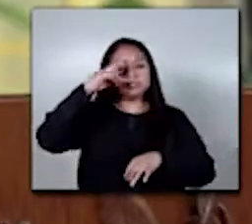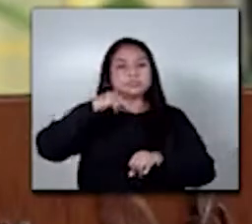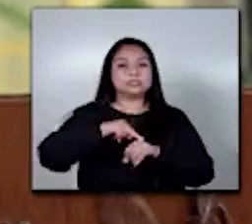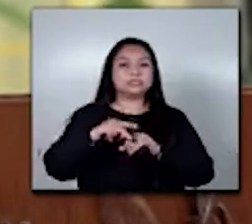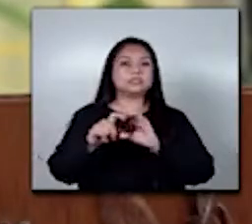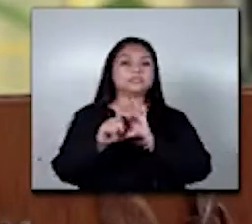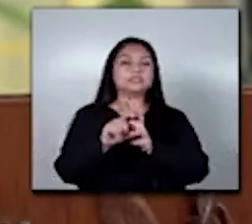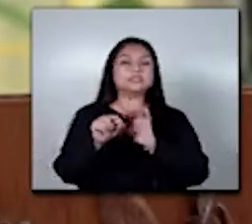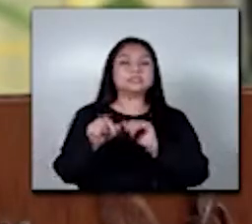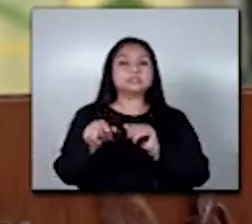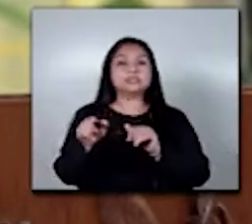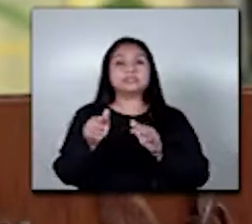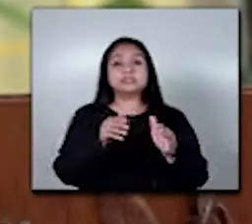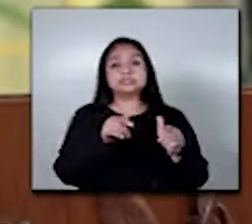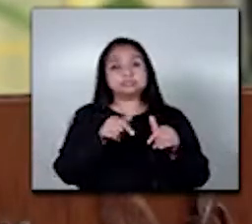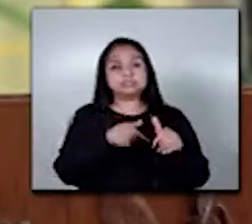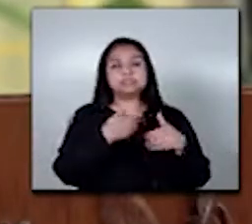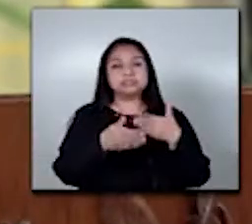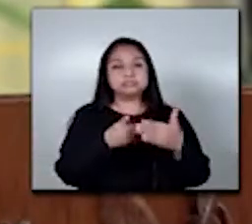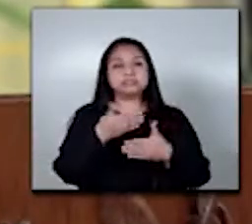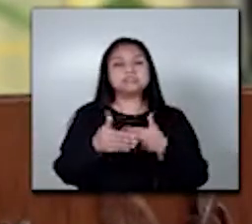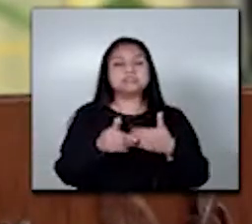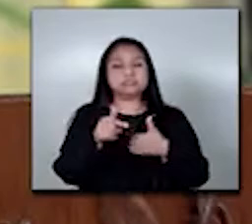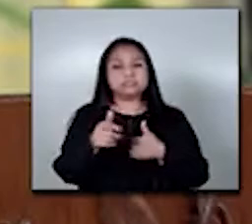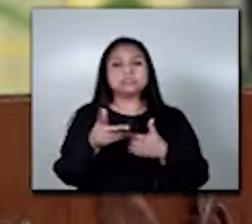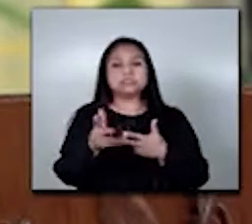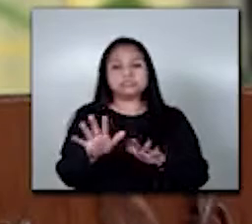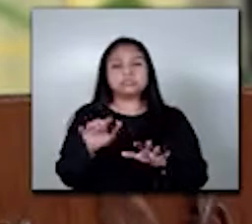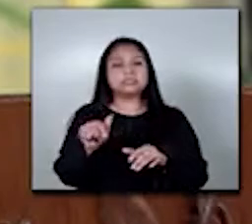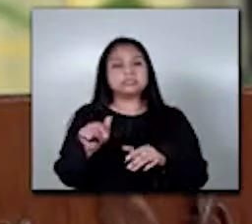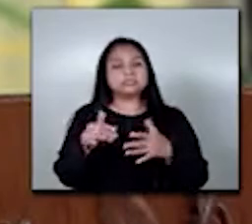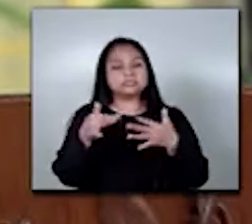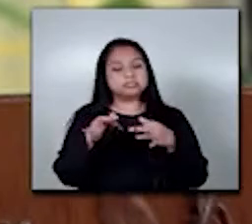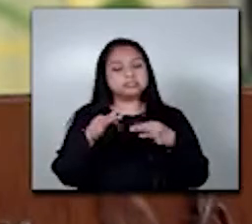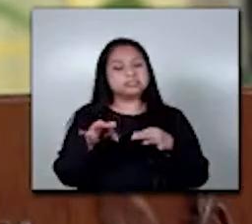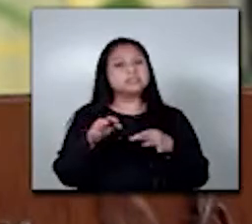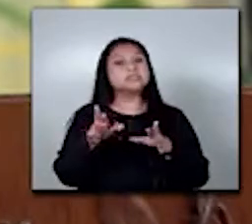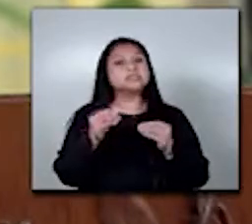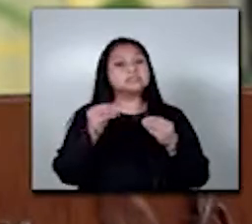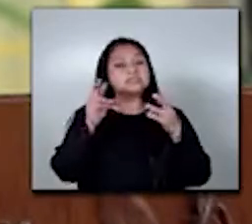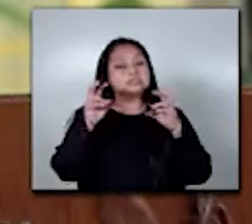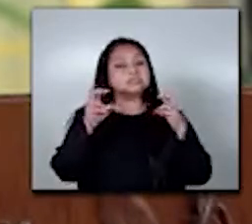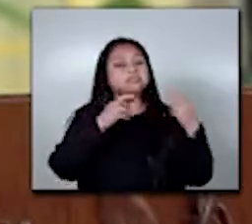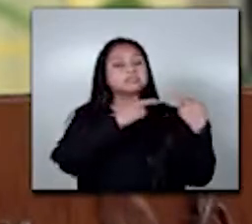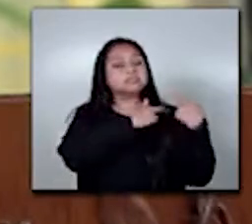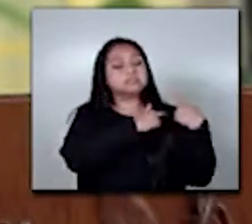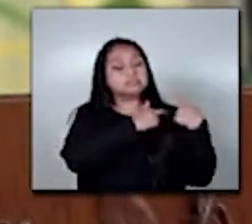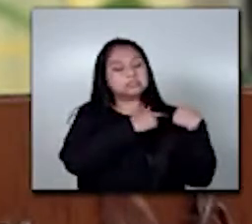van en ese camino, y se está tratando el tema con mucha responsabilidad.